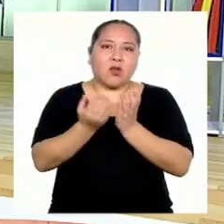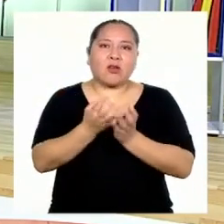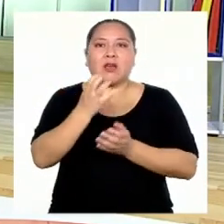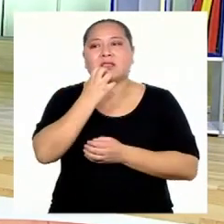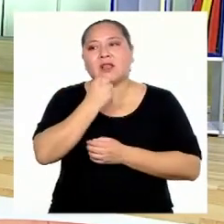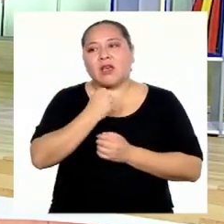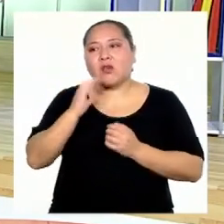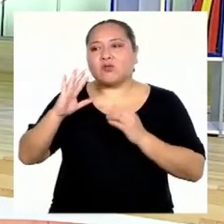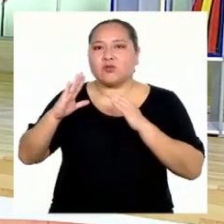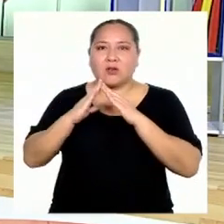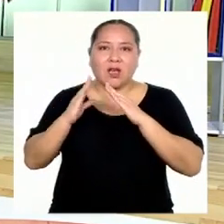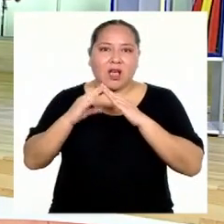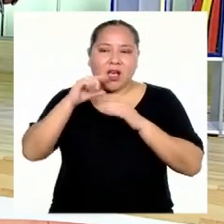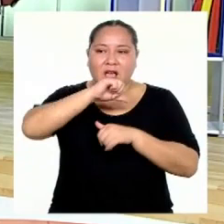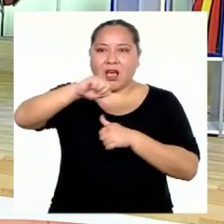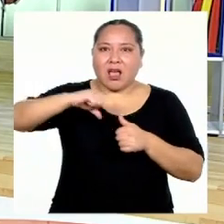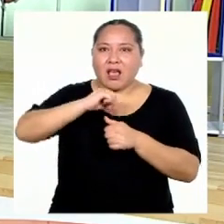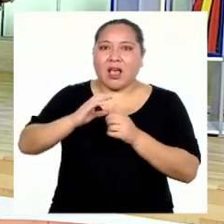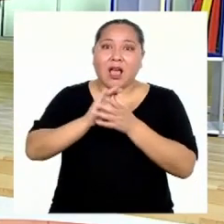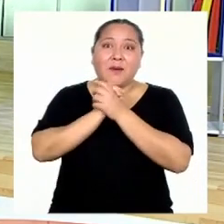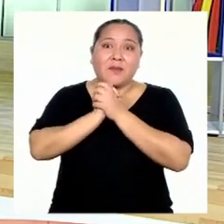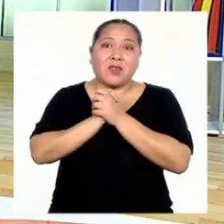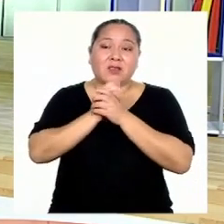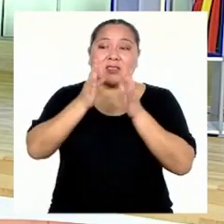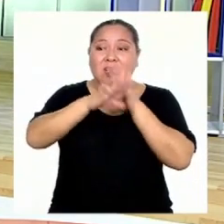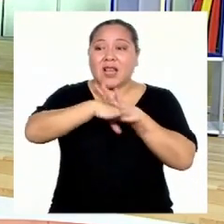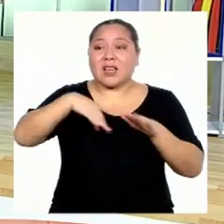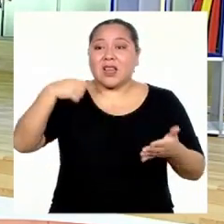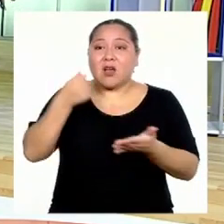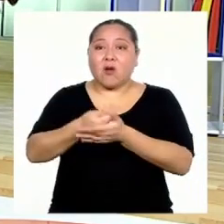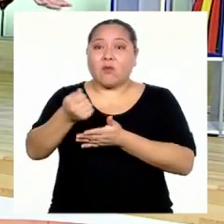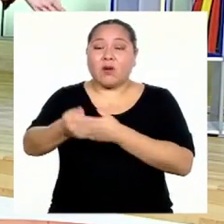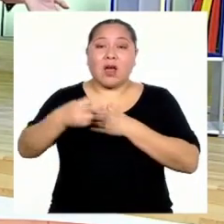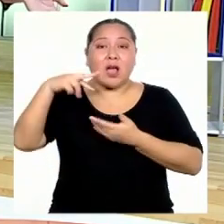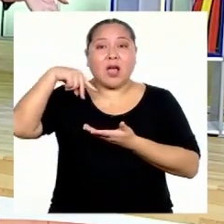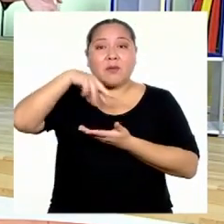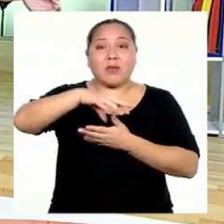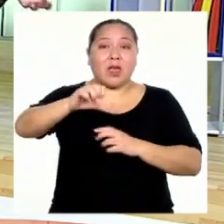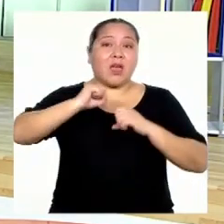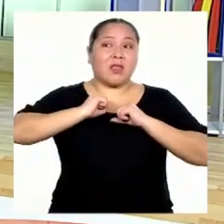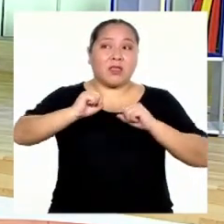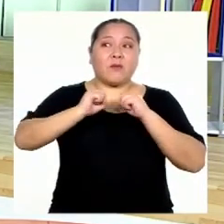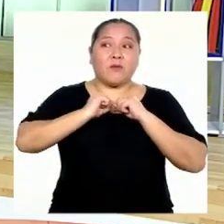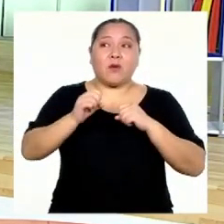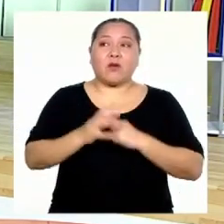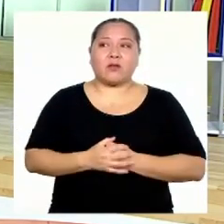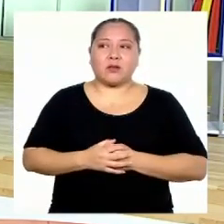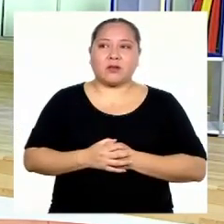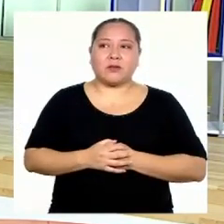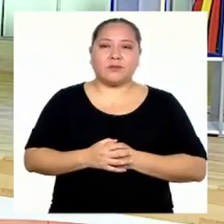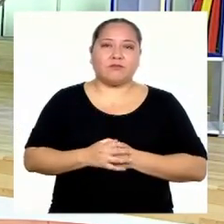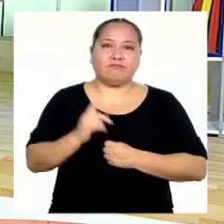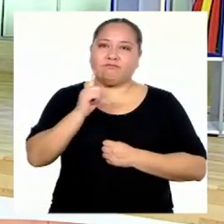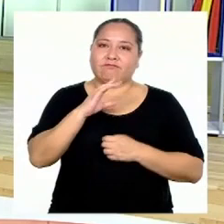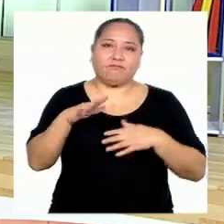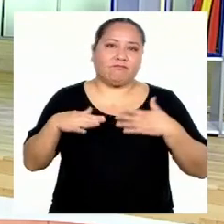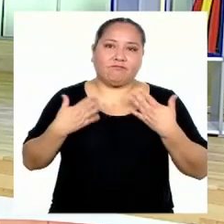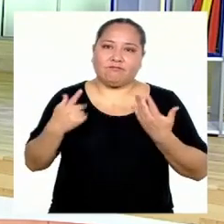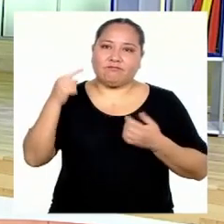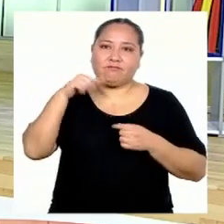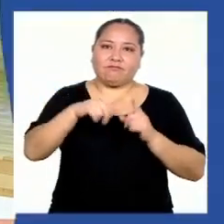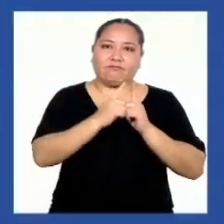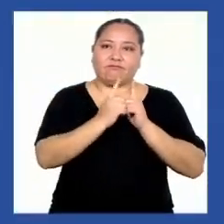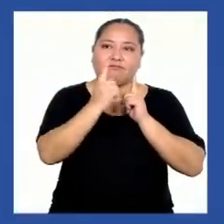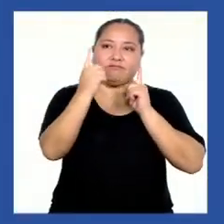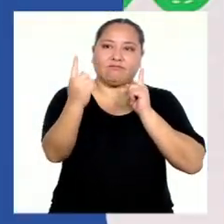a sus amigas y amigos, salir a hacer compras, caminar por el parque, hacer deporte, y no puede debido a este